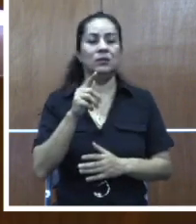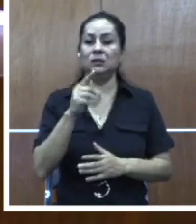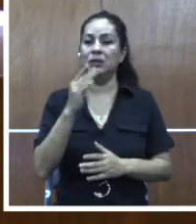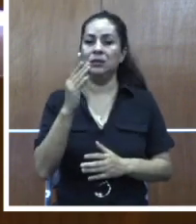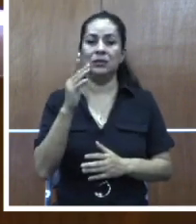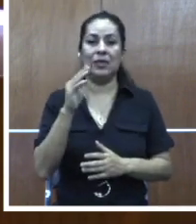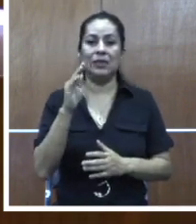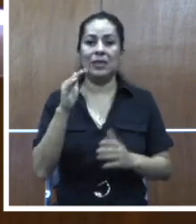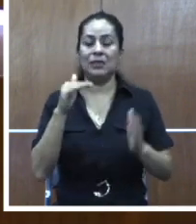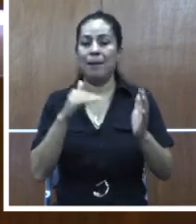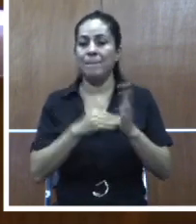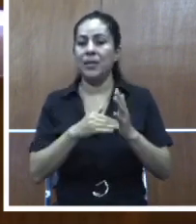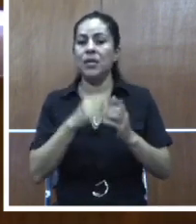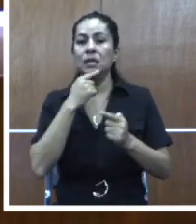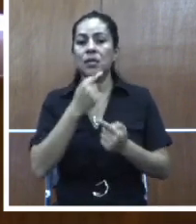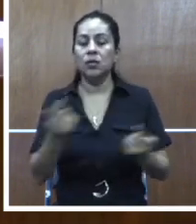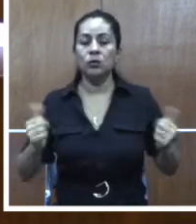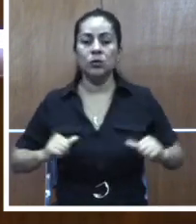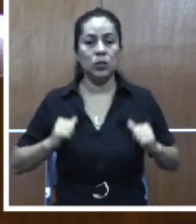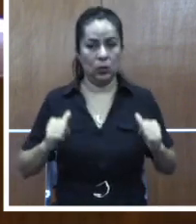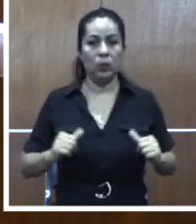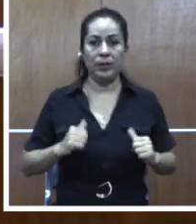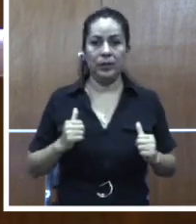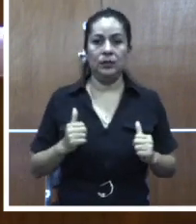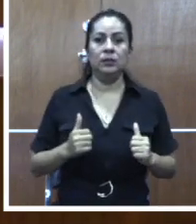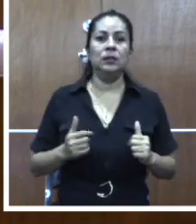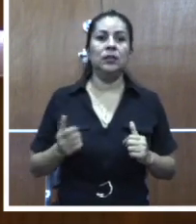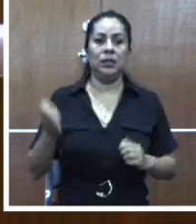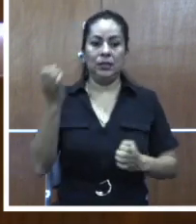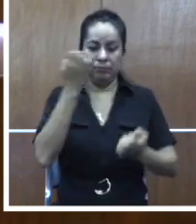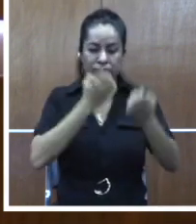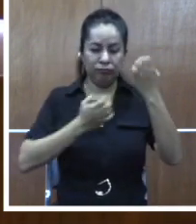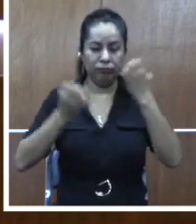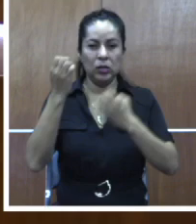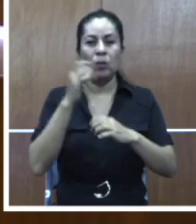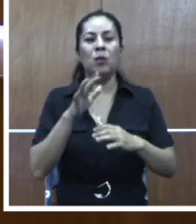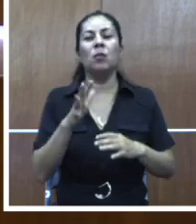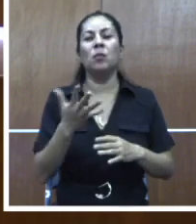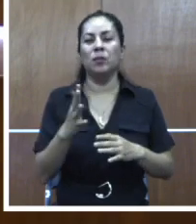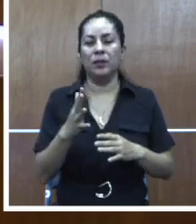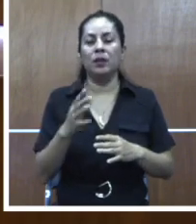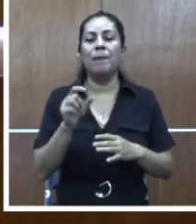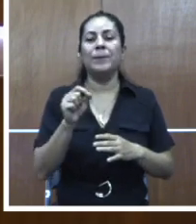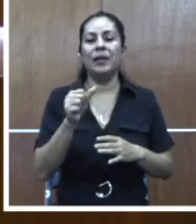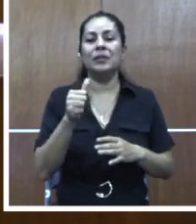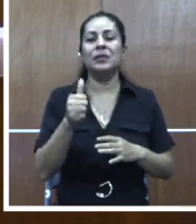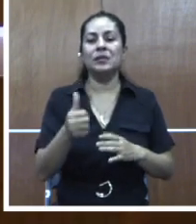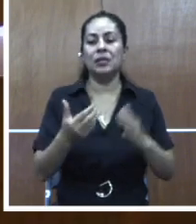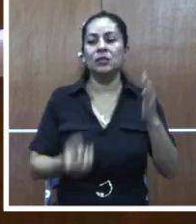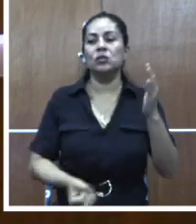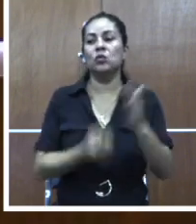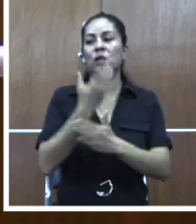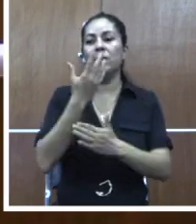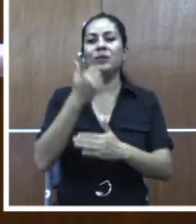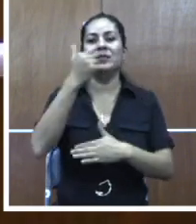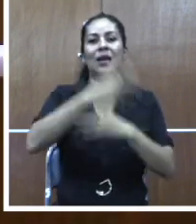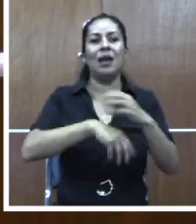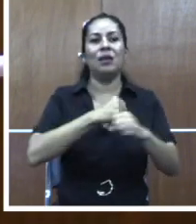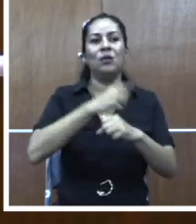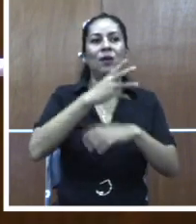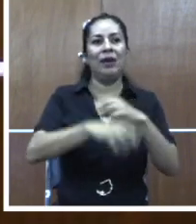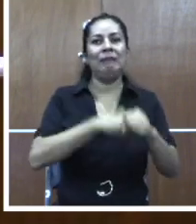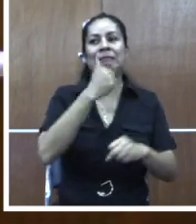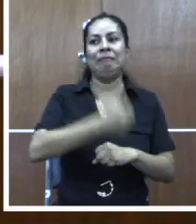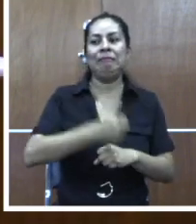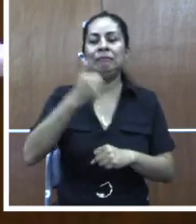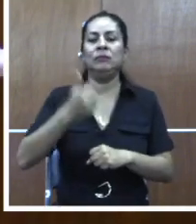1.370.000 niñas y niños y jóvenes y que se diagnostican un promedio de 26 nuevos casos cada año,